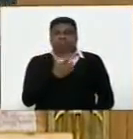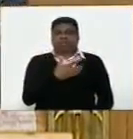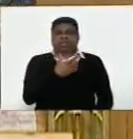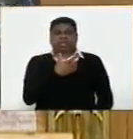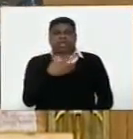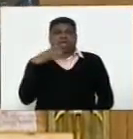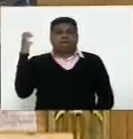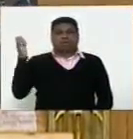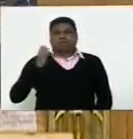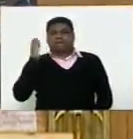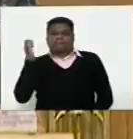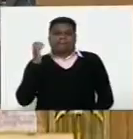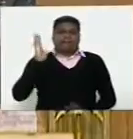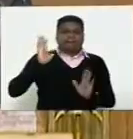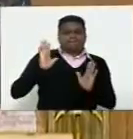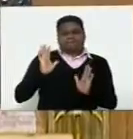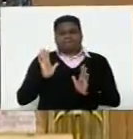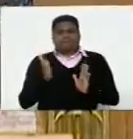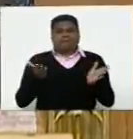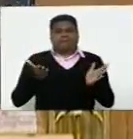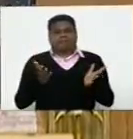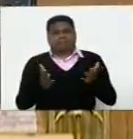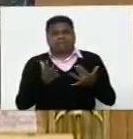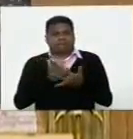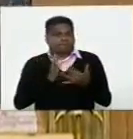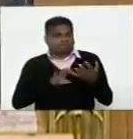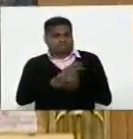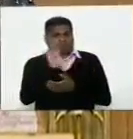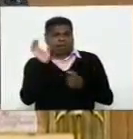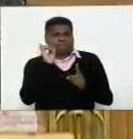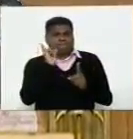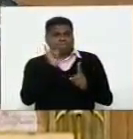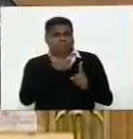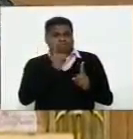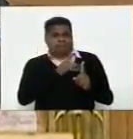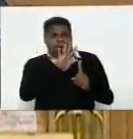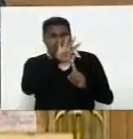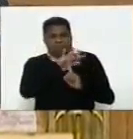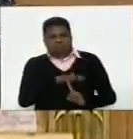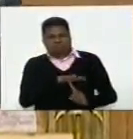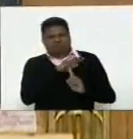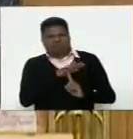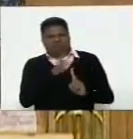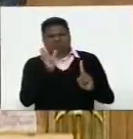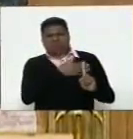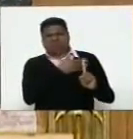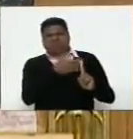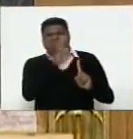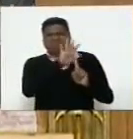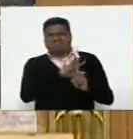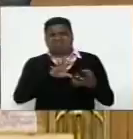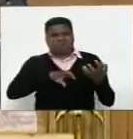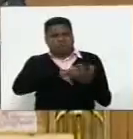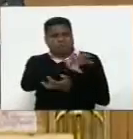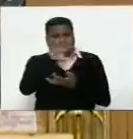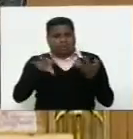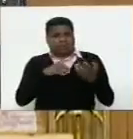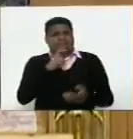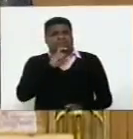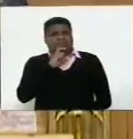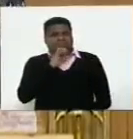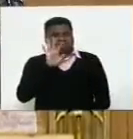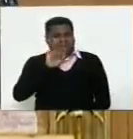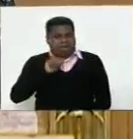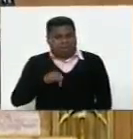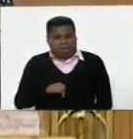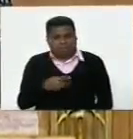europeos, en medio de todas esas amenazas, en medio de todo ese acoso, en medio de las grandes dificultades